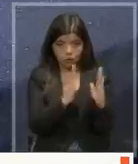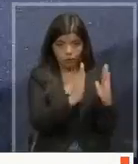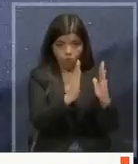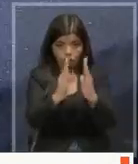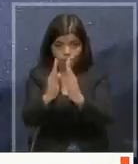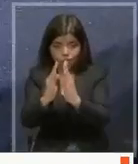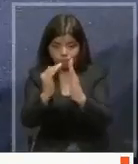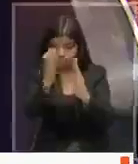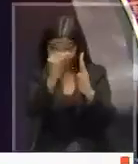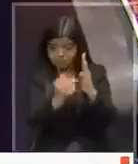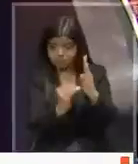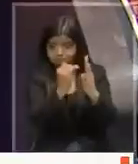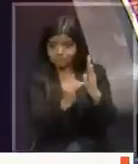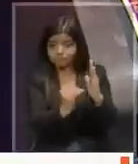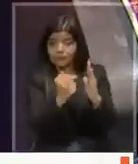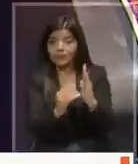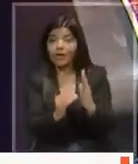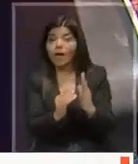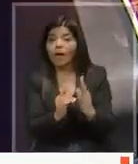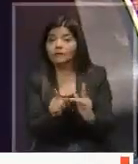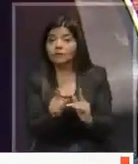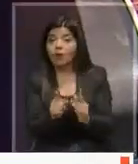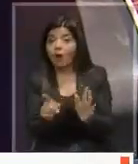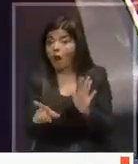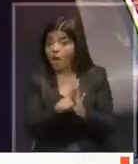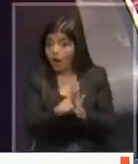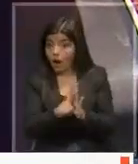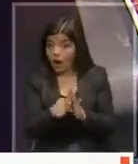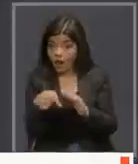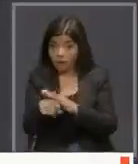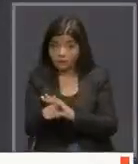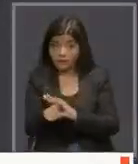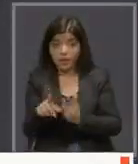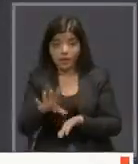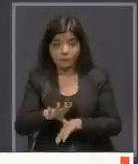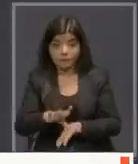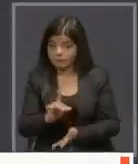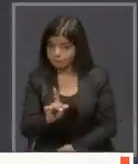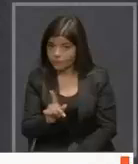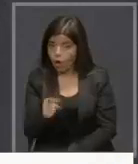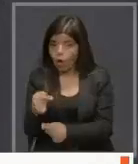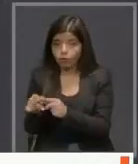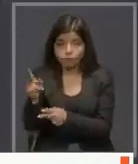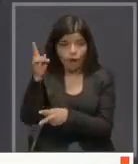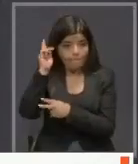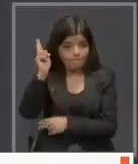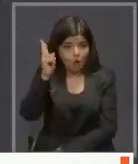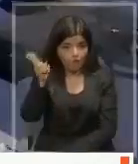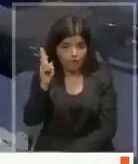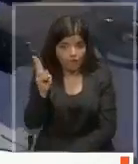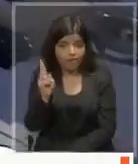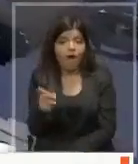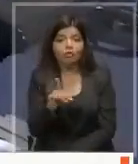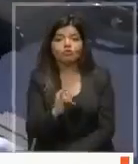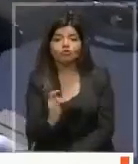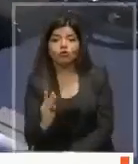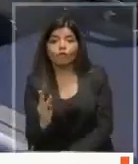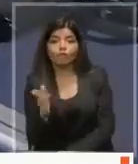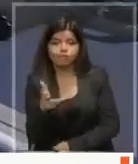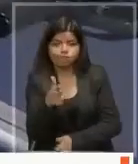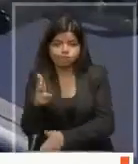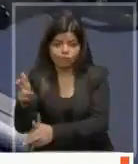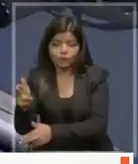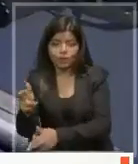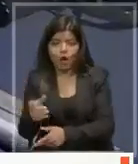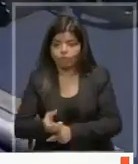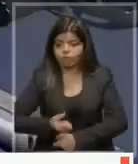bodega. Muchas de ellas sin un ingreso legal al país y otras prohibidas como subametralladoras y fusiles. Lo que más